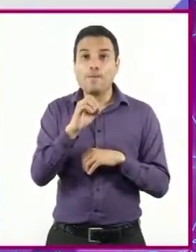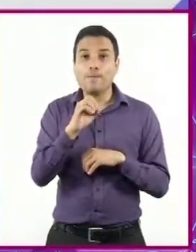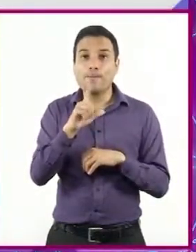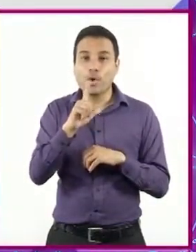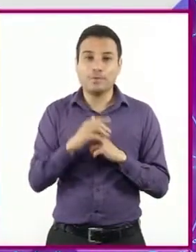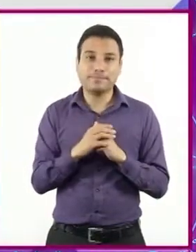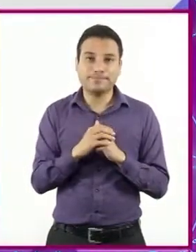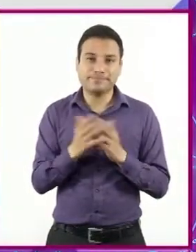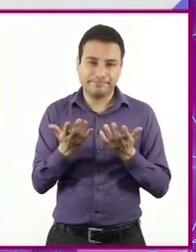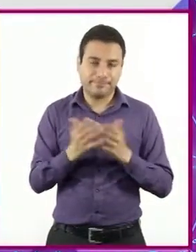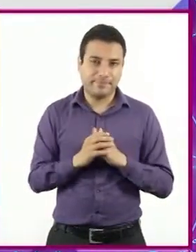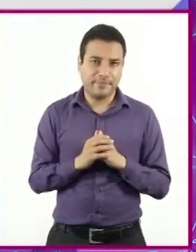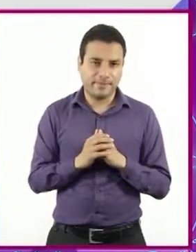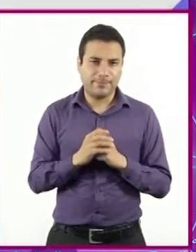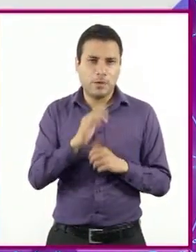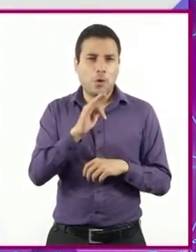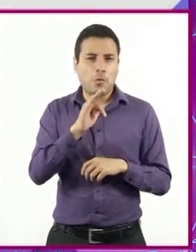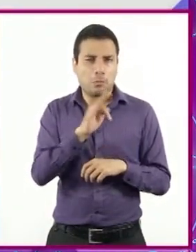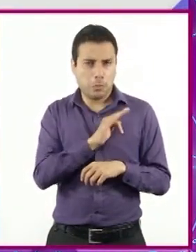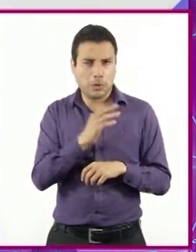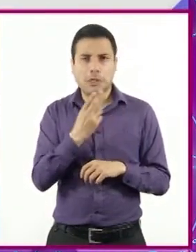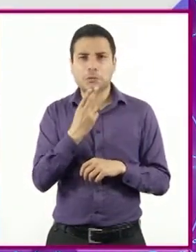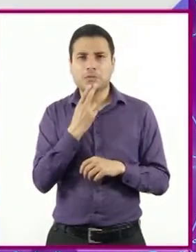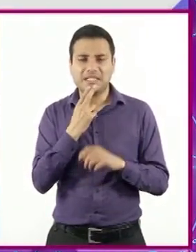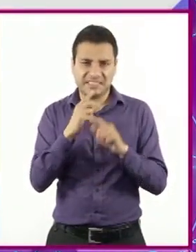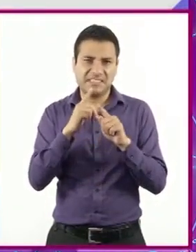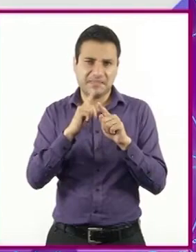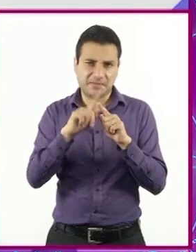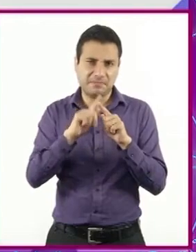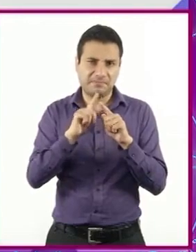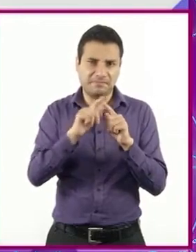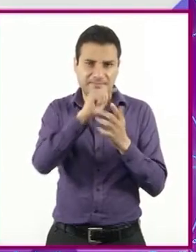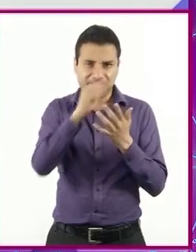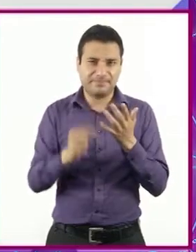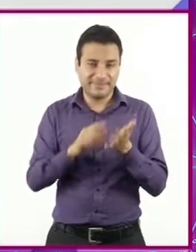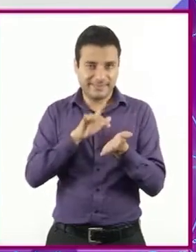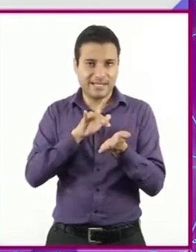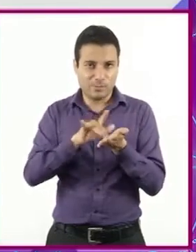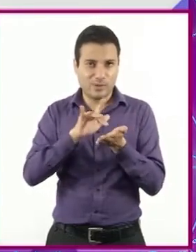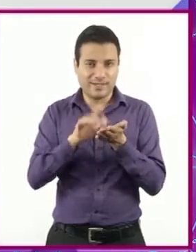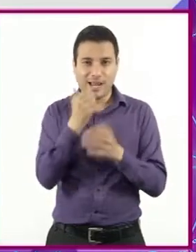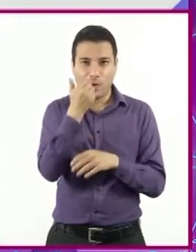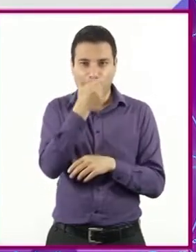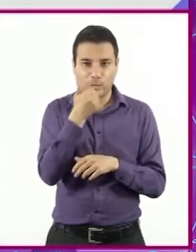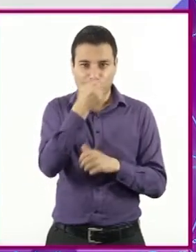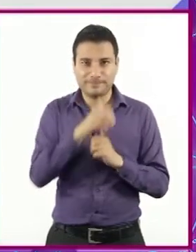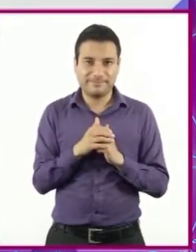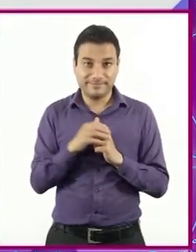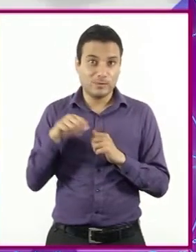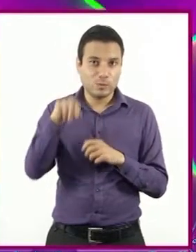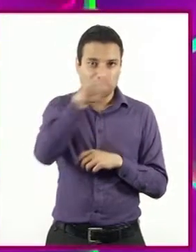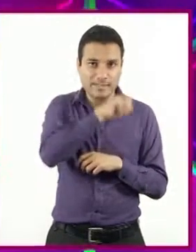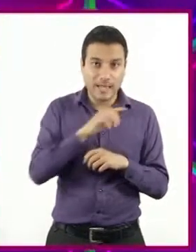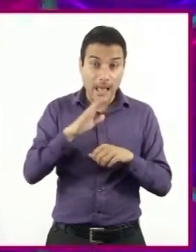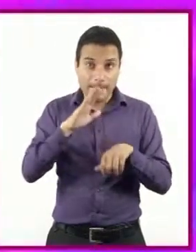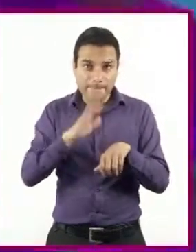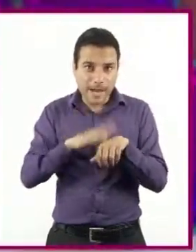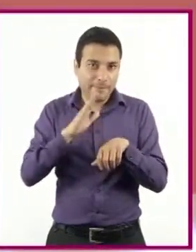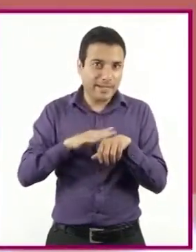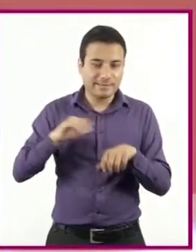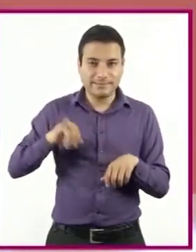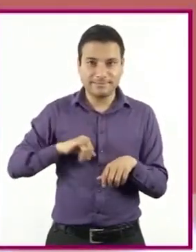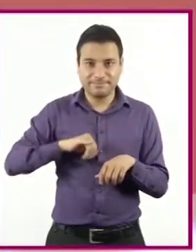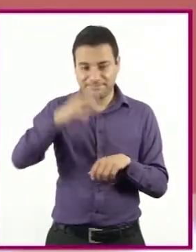sabemos que podemos utilizar distintos recursos para apoyar a nuestros estudiantes y para despertar su curiosidad e interés,